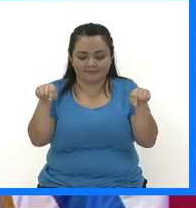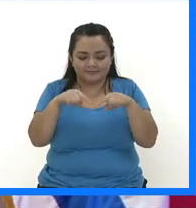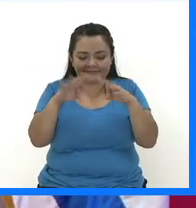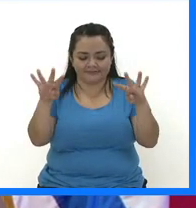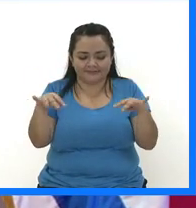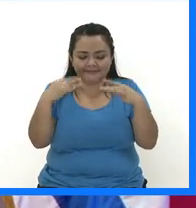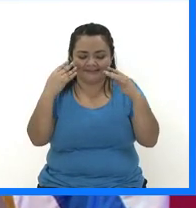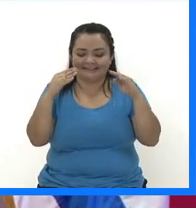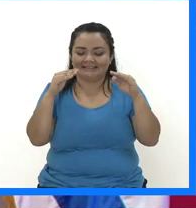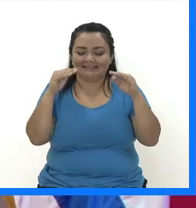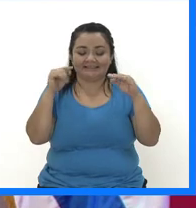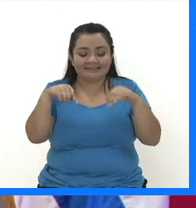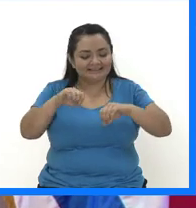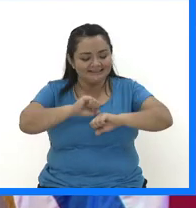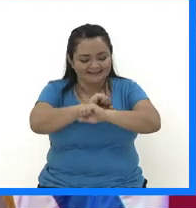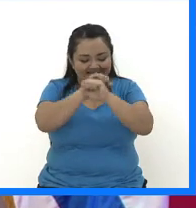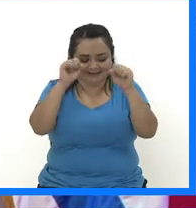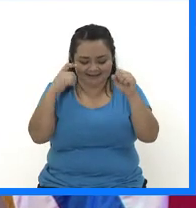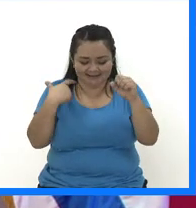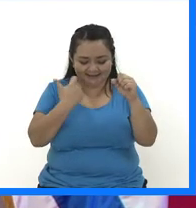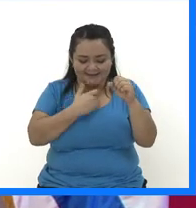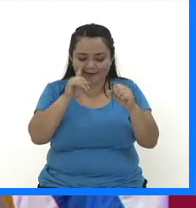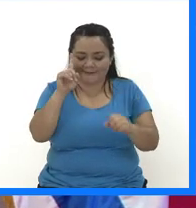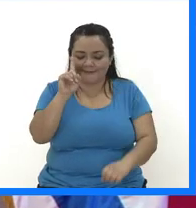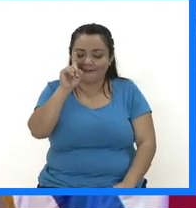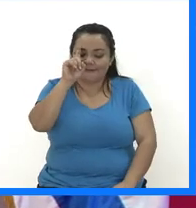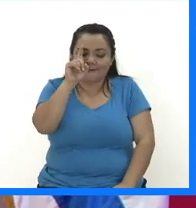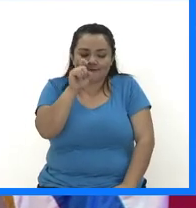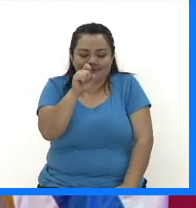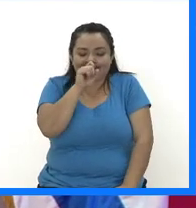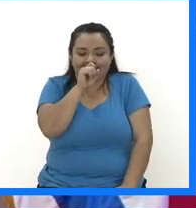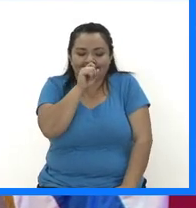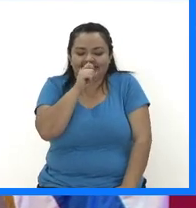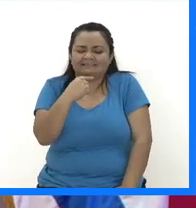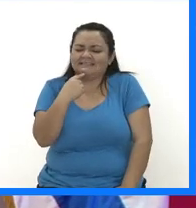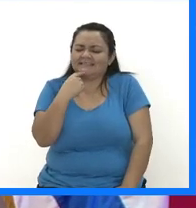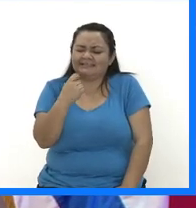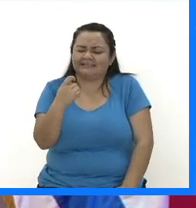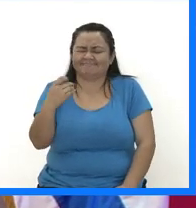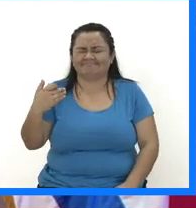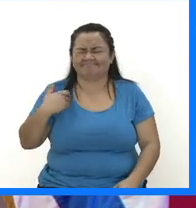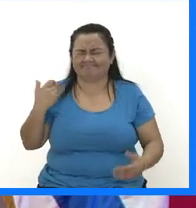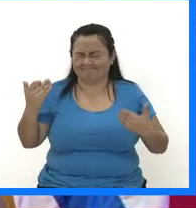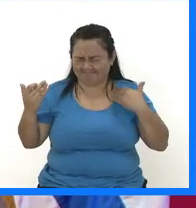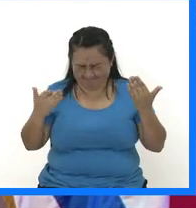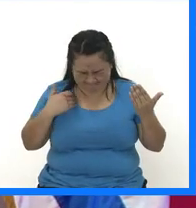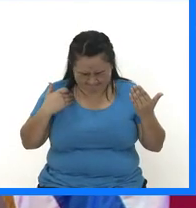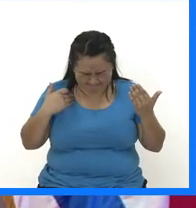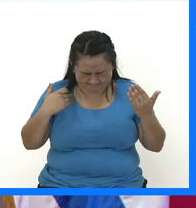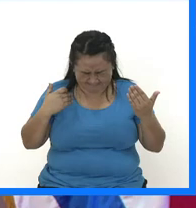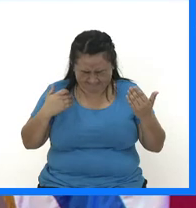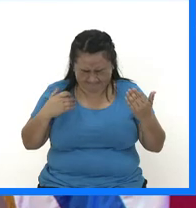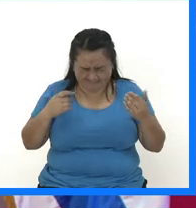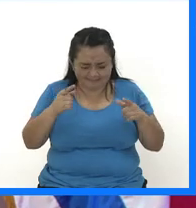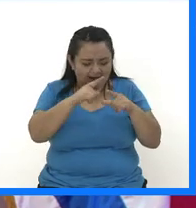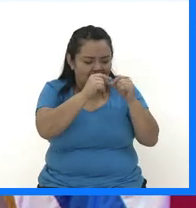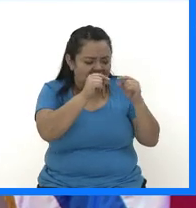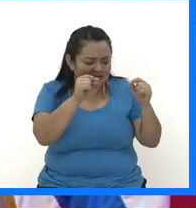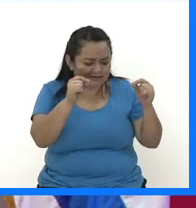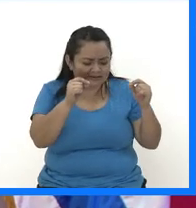señor esta mañana sólo hacemos una pregunta quien nos cortó las alas las críticas